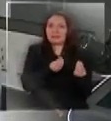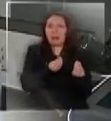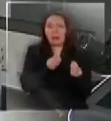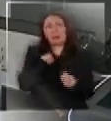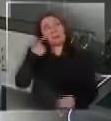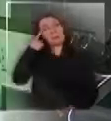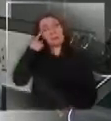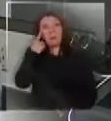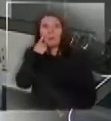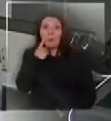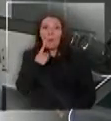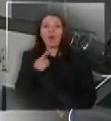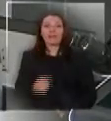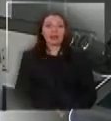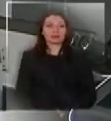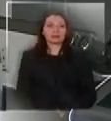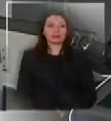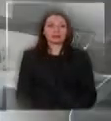Y lo hicimos.